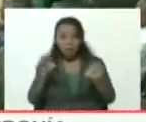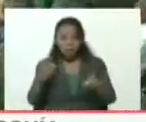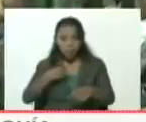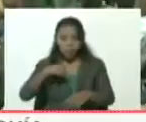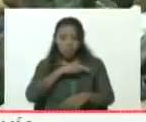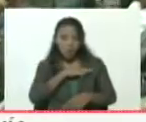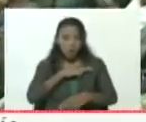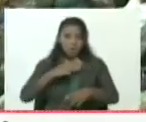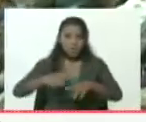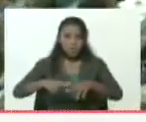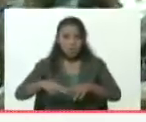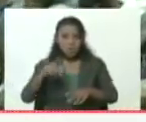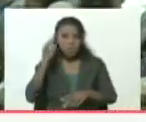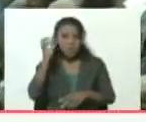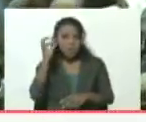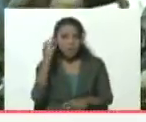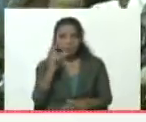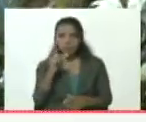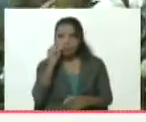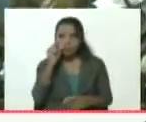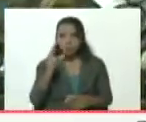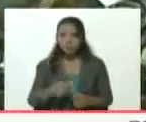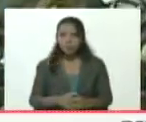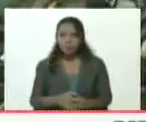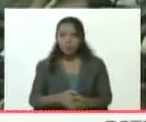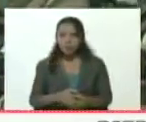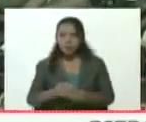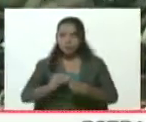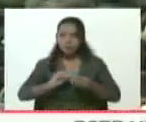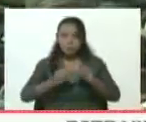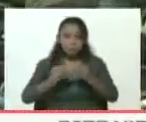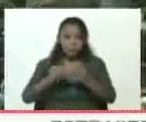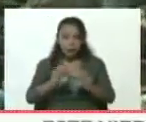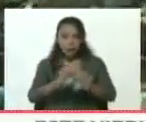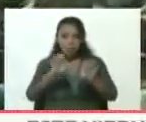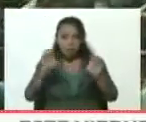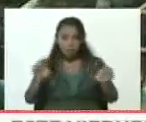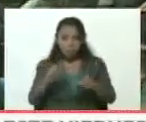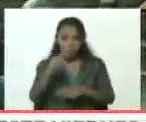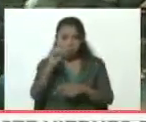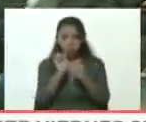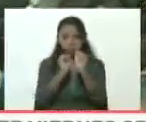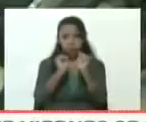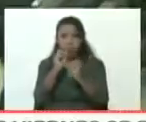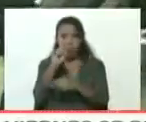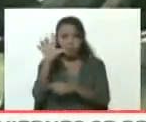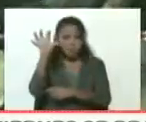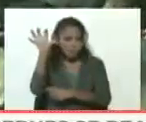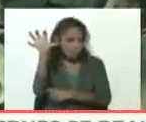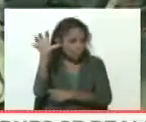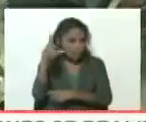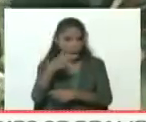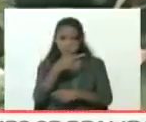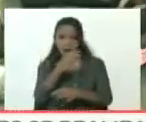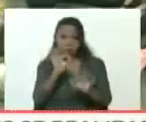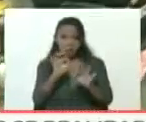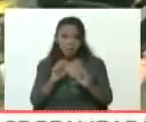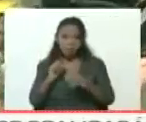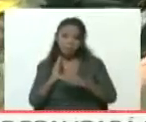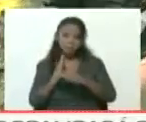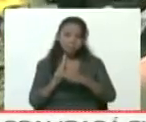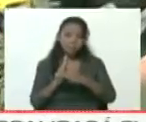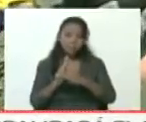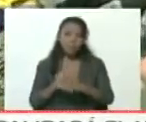adolescentes, a generar que la educación, que es el motor de una patria, de una república, no se detenga. En ese